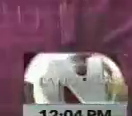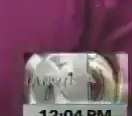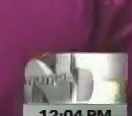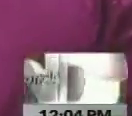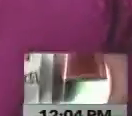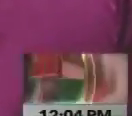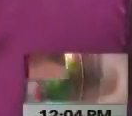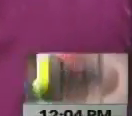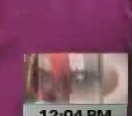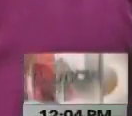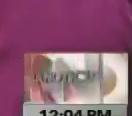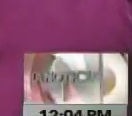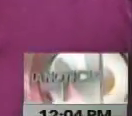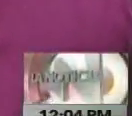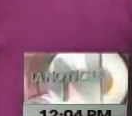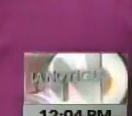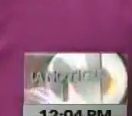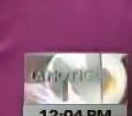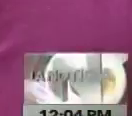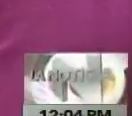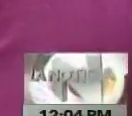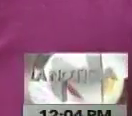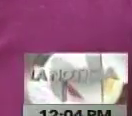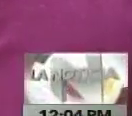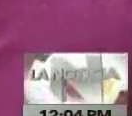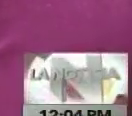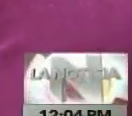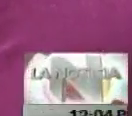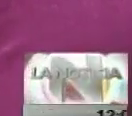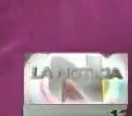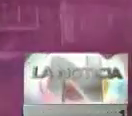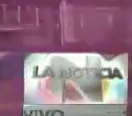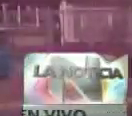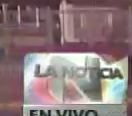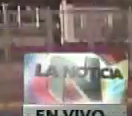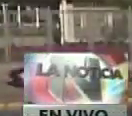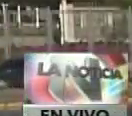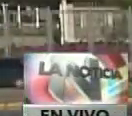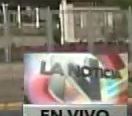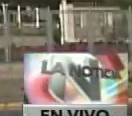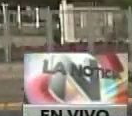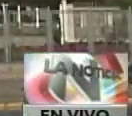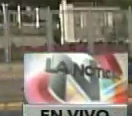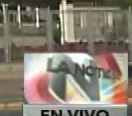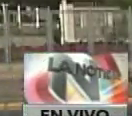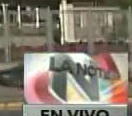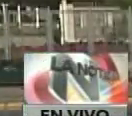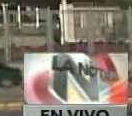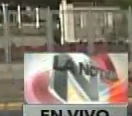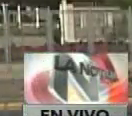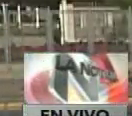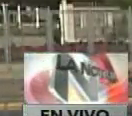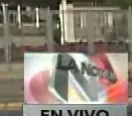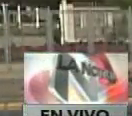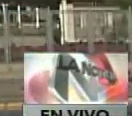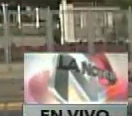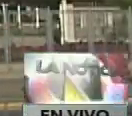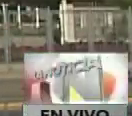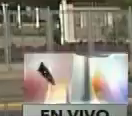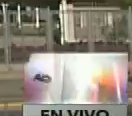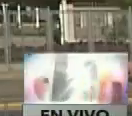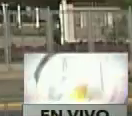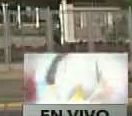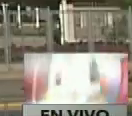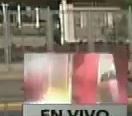de Venezuela, Nicolás Maduro. Ya llegó a las instalaciones de acá del gran poliedro de Caracas